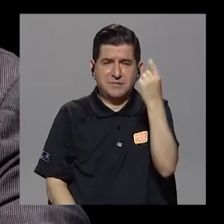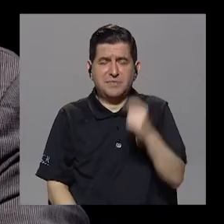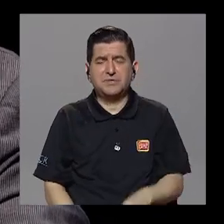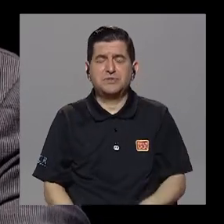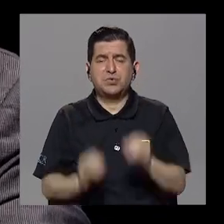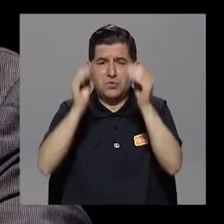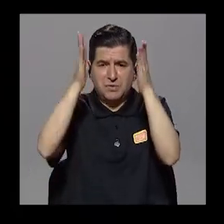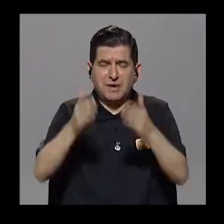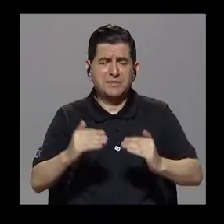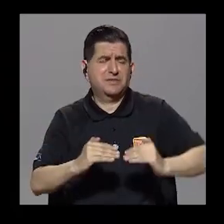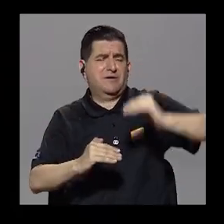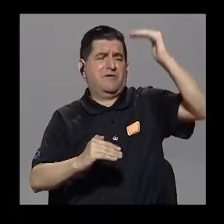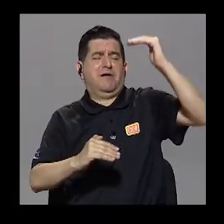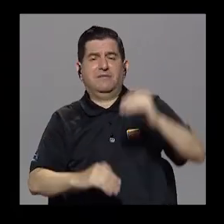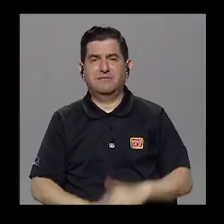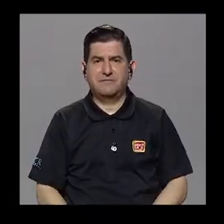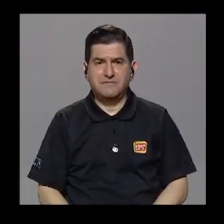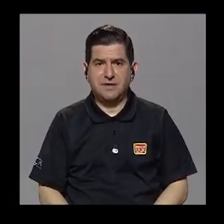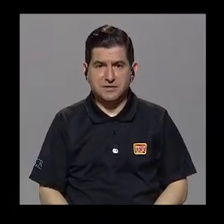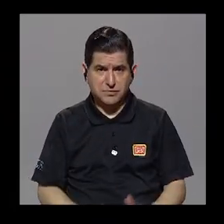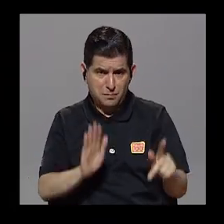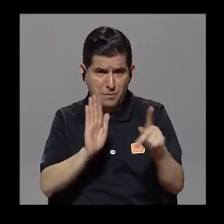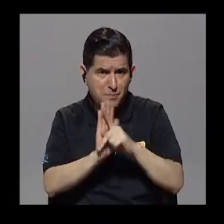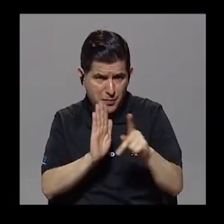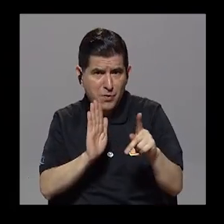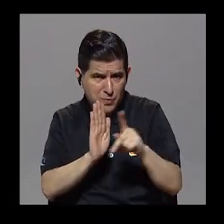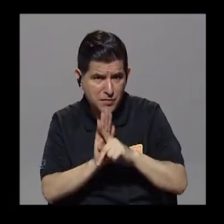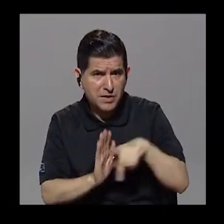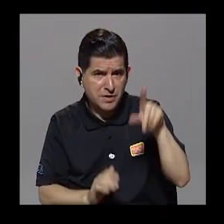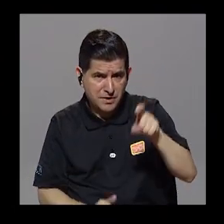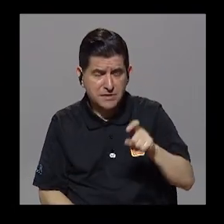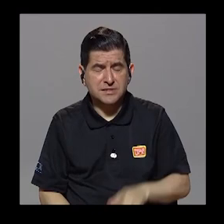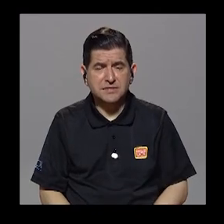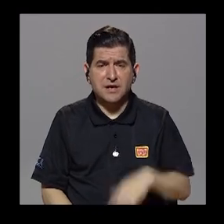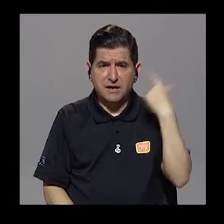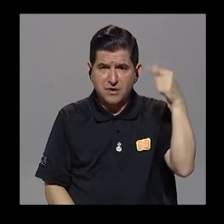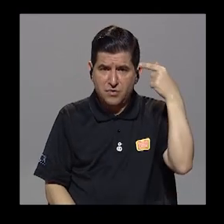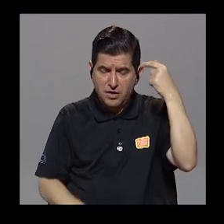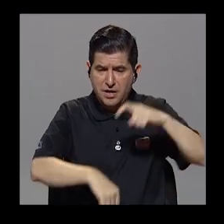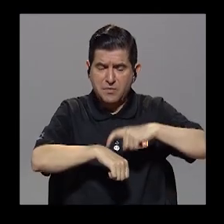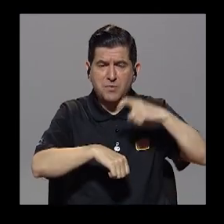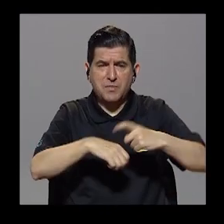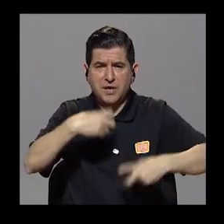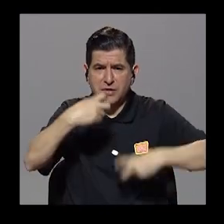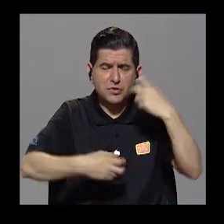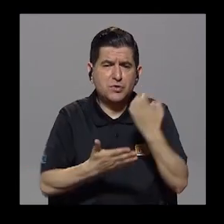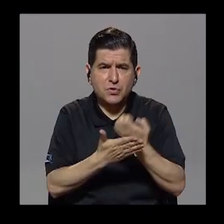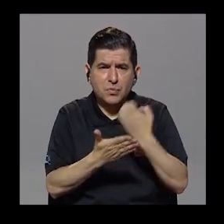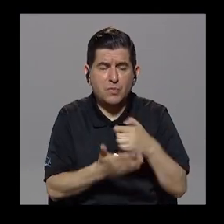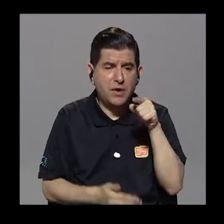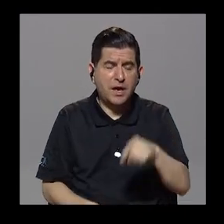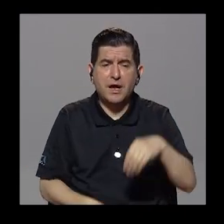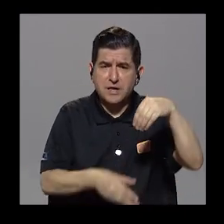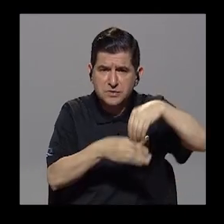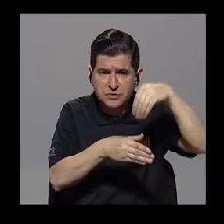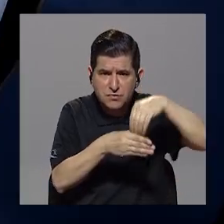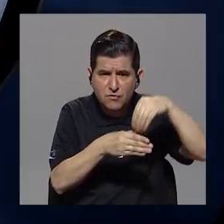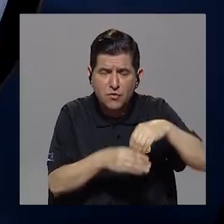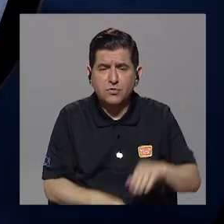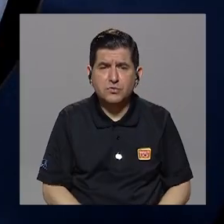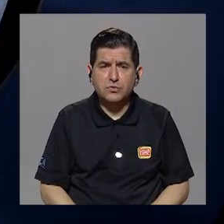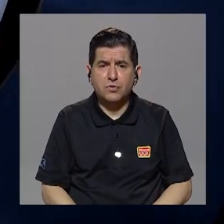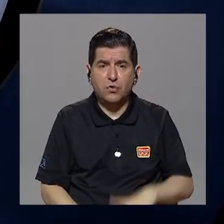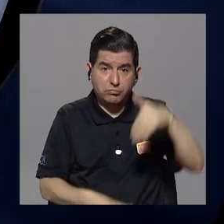del magisterio, etcétera, etcétera. ¿Debería de ser prohibitivo que el Estado en momentos de crisis económica entonces toque esos fondos?